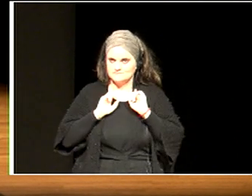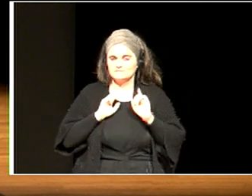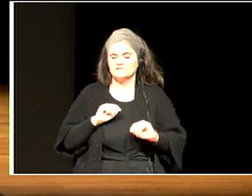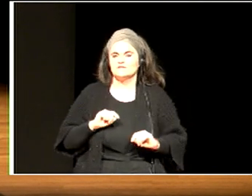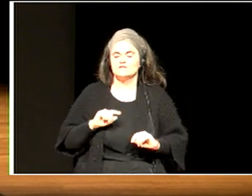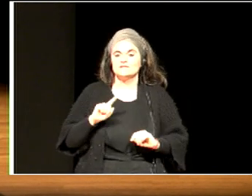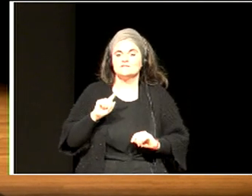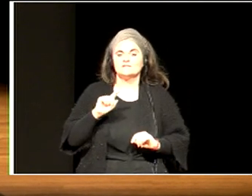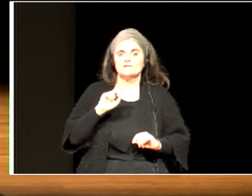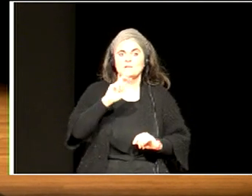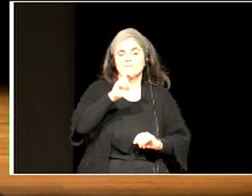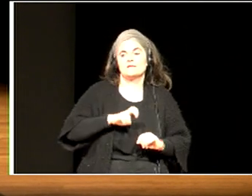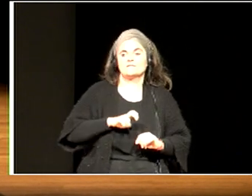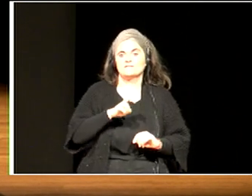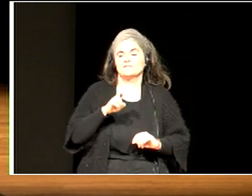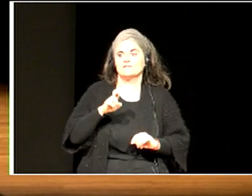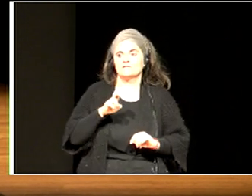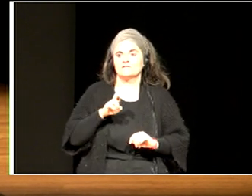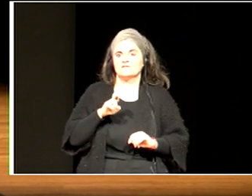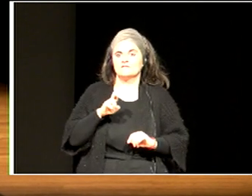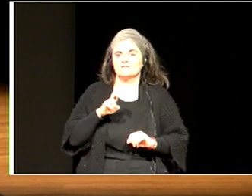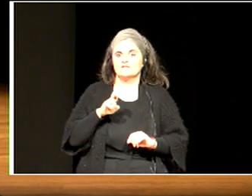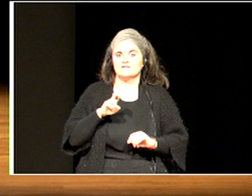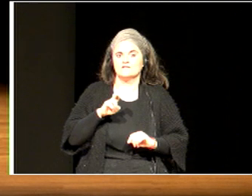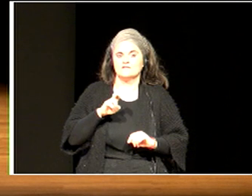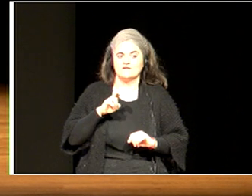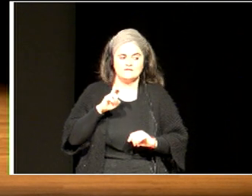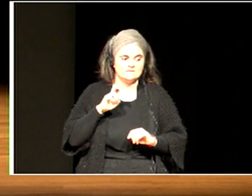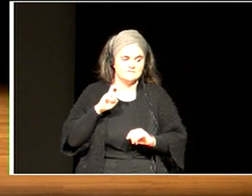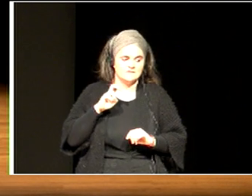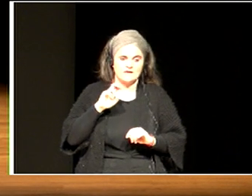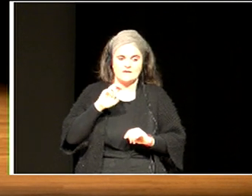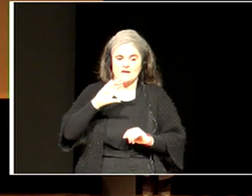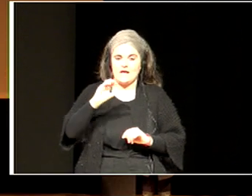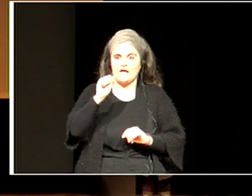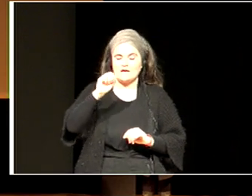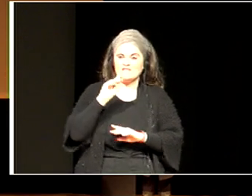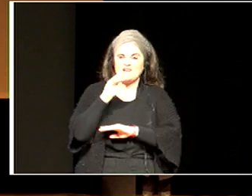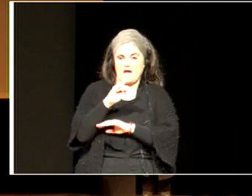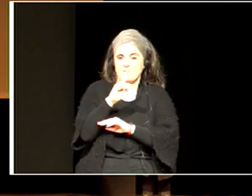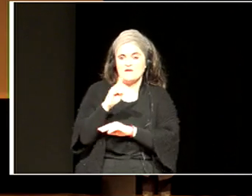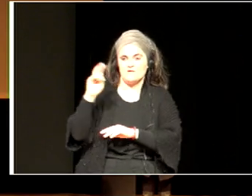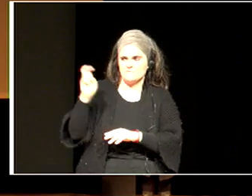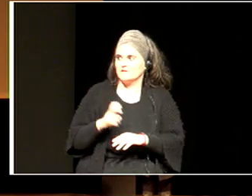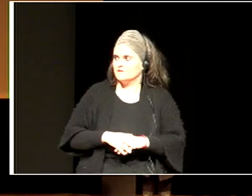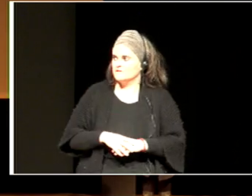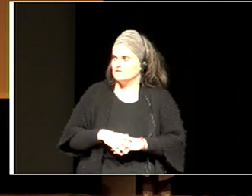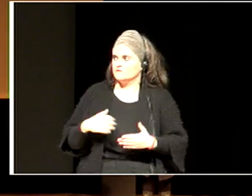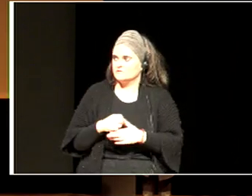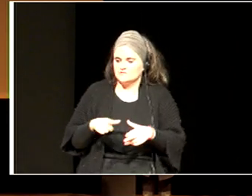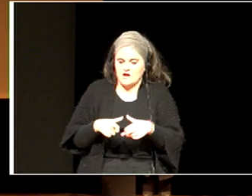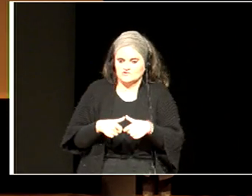vienen de oriente en camello y en asturias los pobres cantos así por la